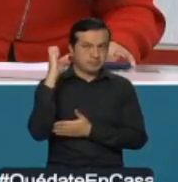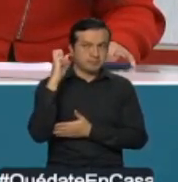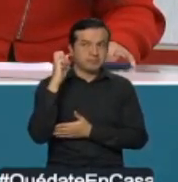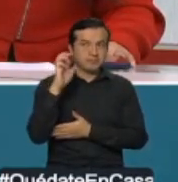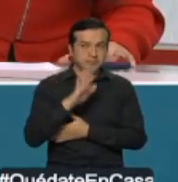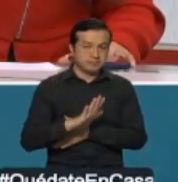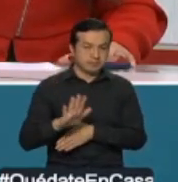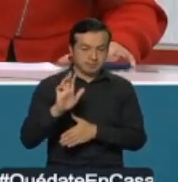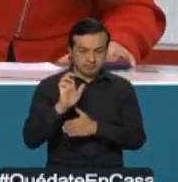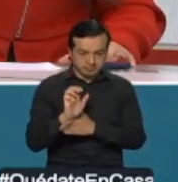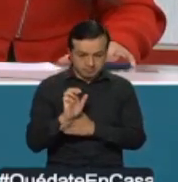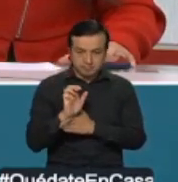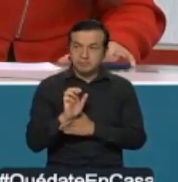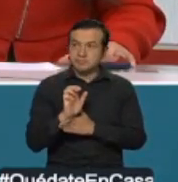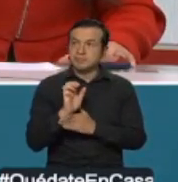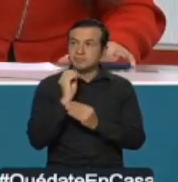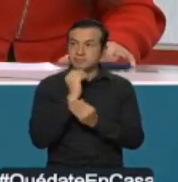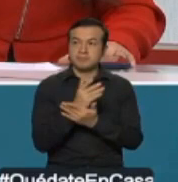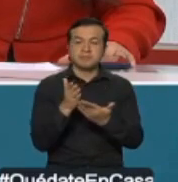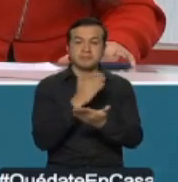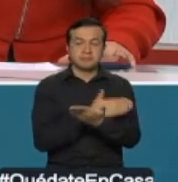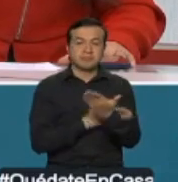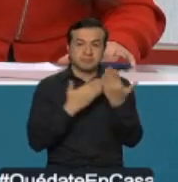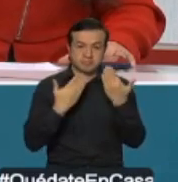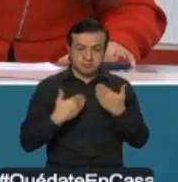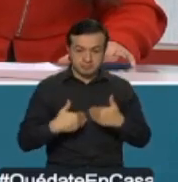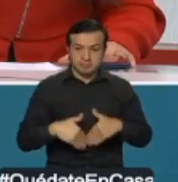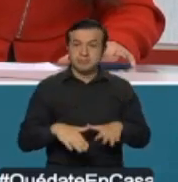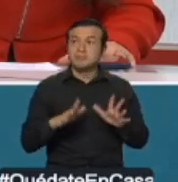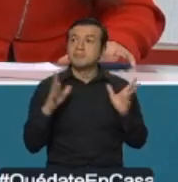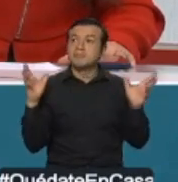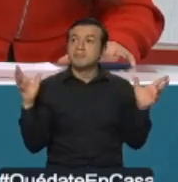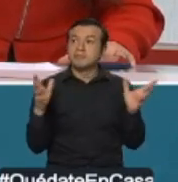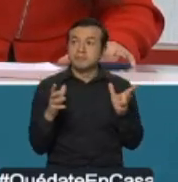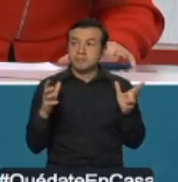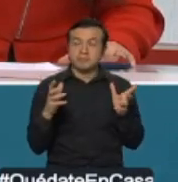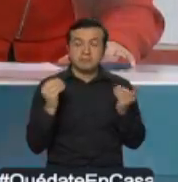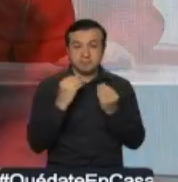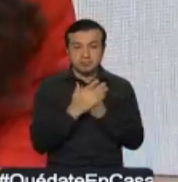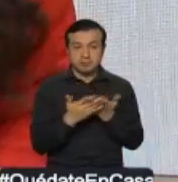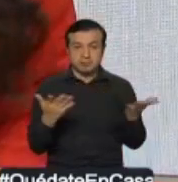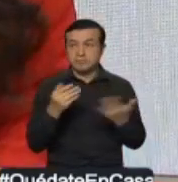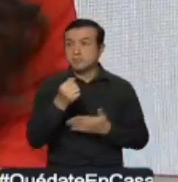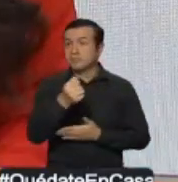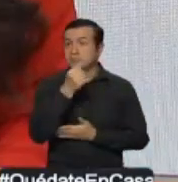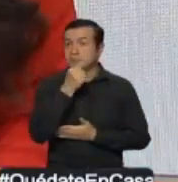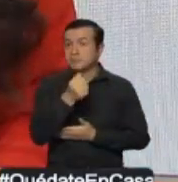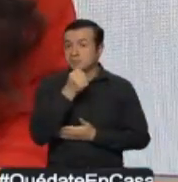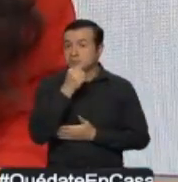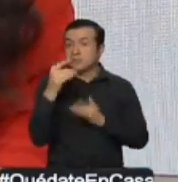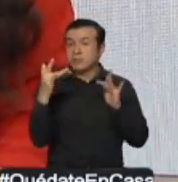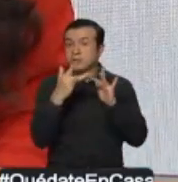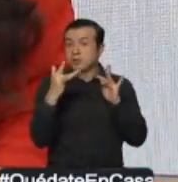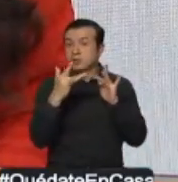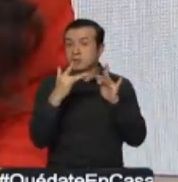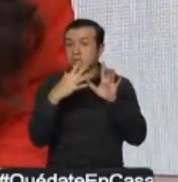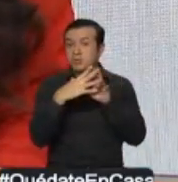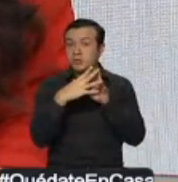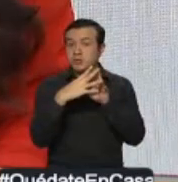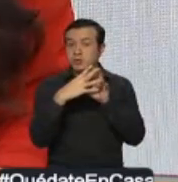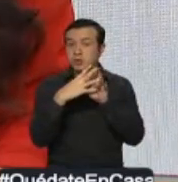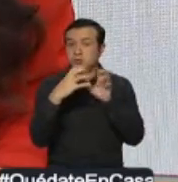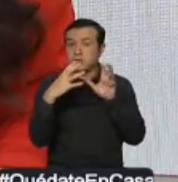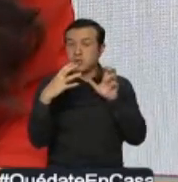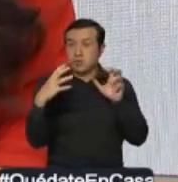en nuestro país. Como usted ya lo mencionó, a continuación, nosotros mantendremos una rueda de prensa virtual que será transmitida por